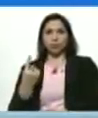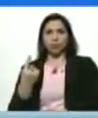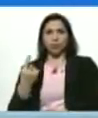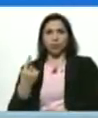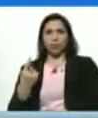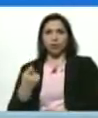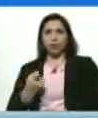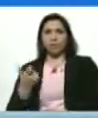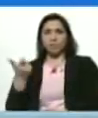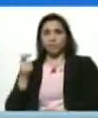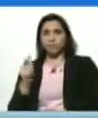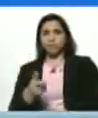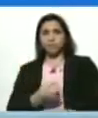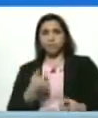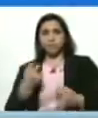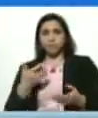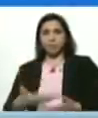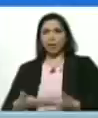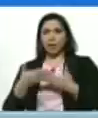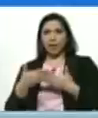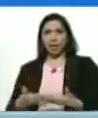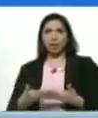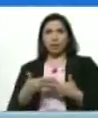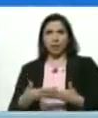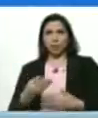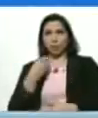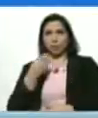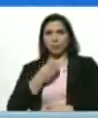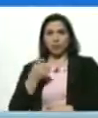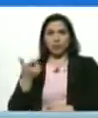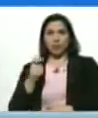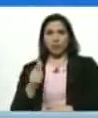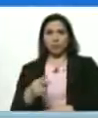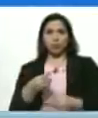cargas sobre todo de alimentos por el transporte público